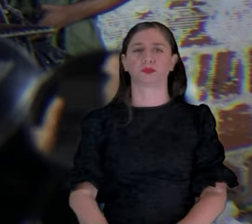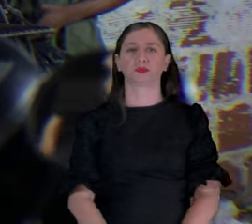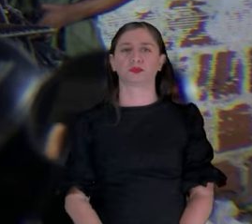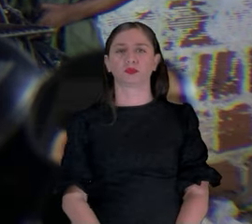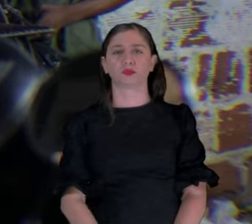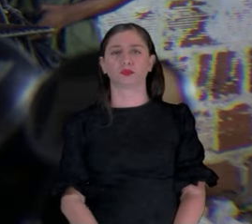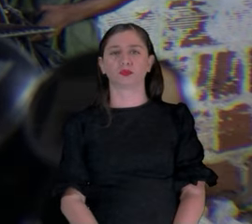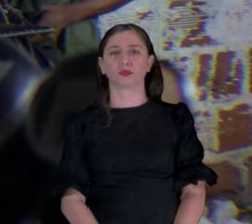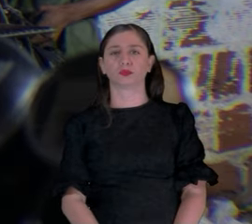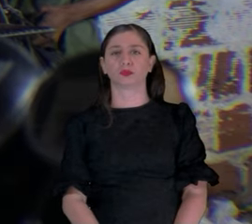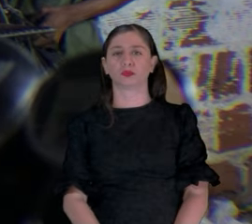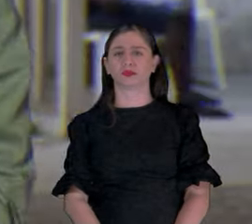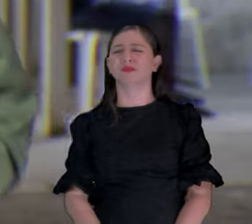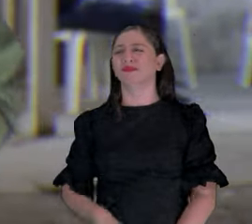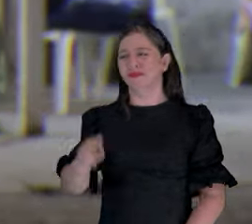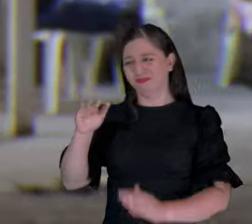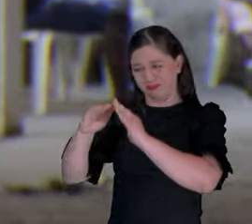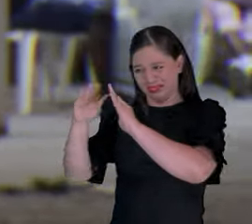¿sabe que hagamos una cosa?